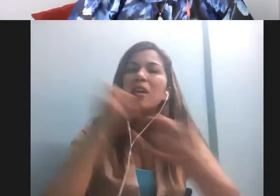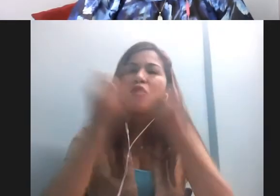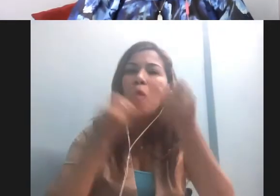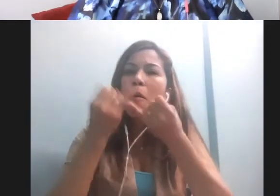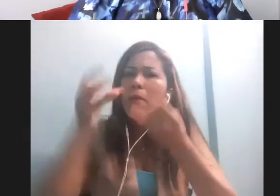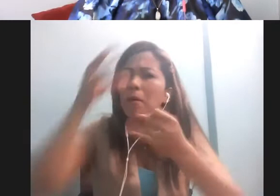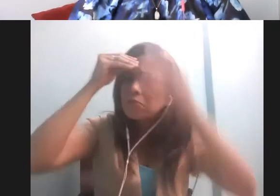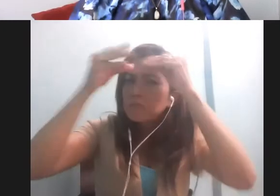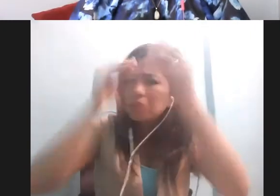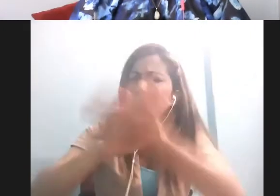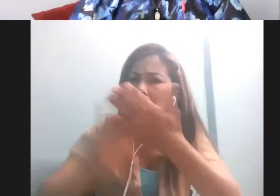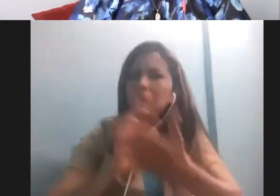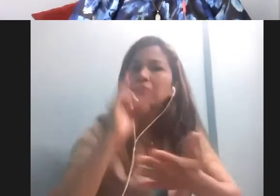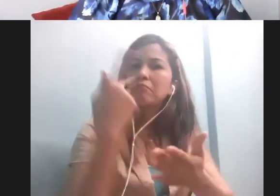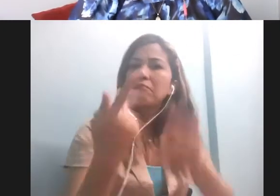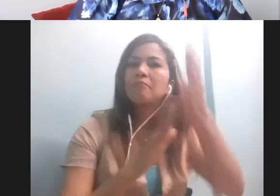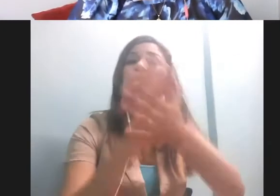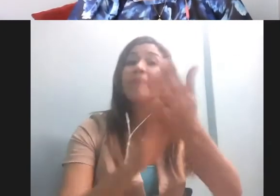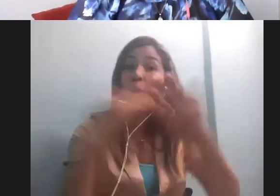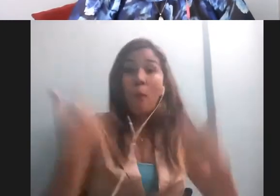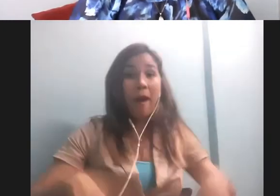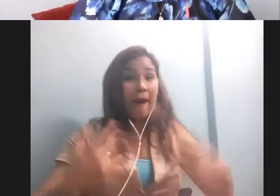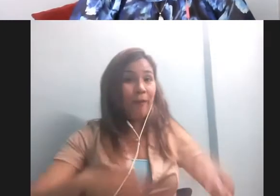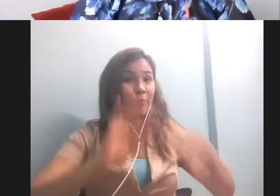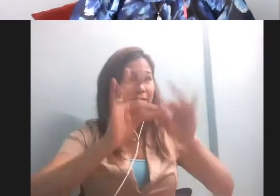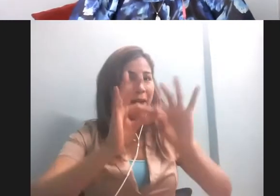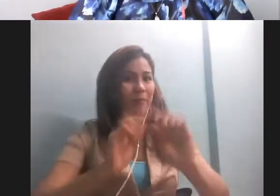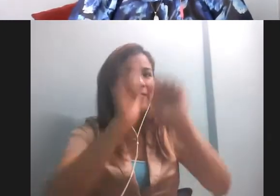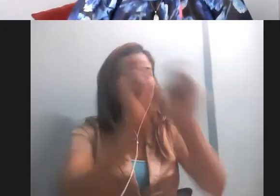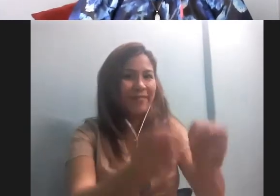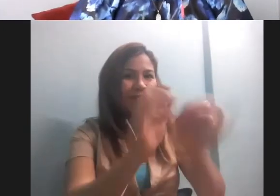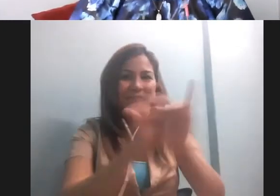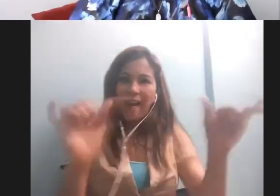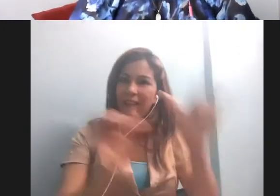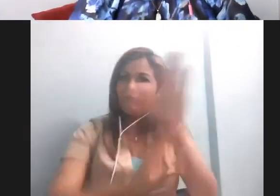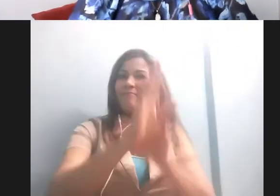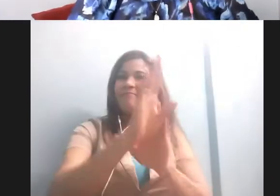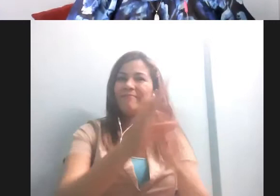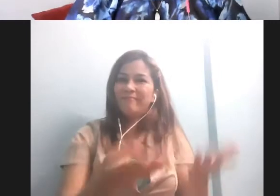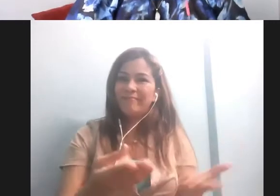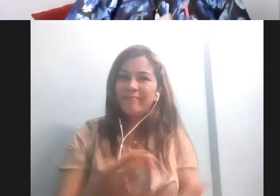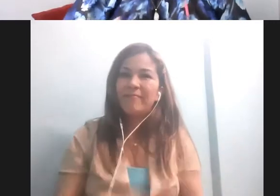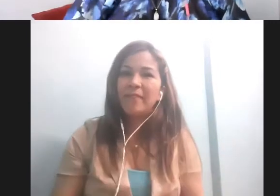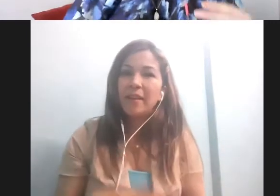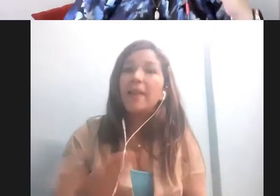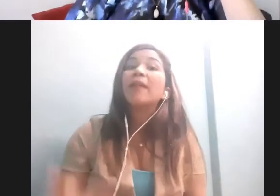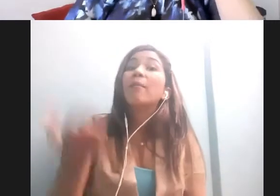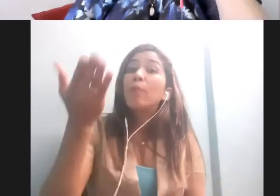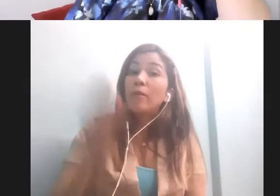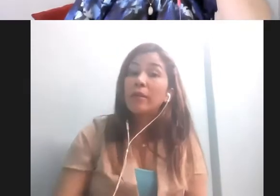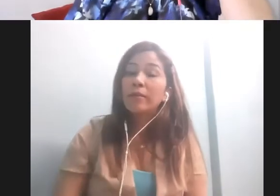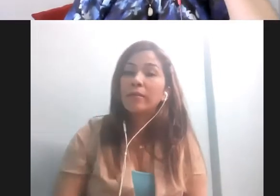mucho. Claro, no, es maravilloso, porque incluso es importante para todos los que